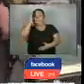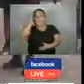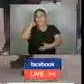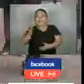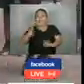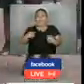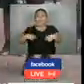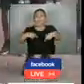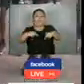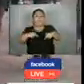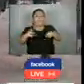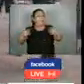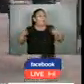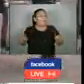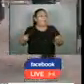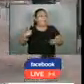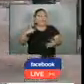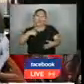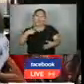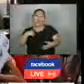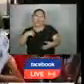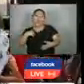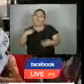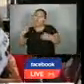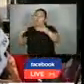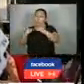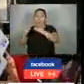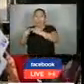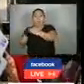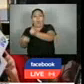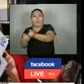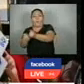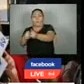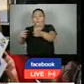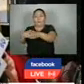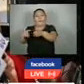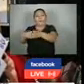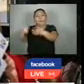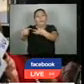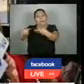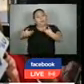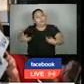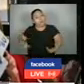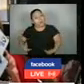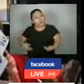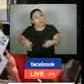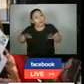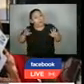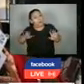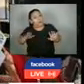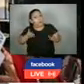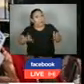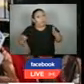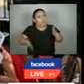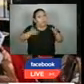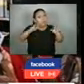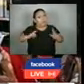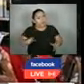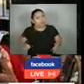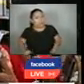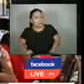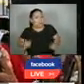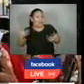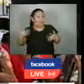continuar. Así que me sumo a esas peticiones que han hecho muchísimas organizaciones de que el gobierno debe de suspender